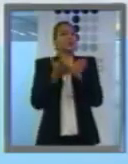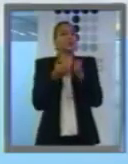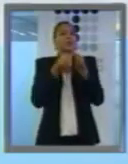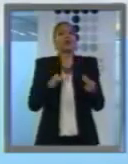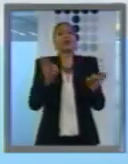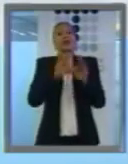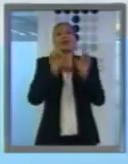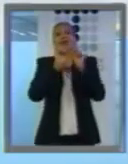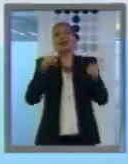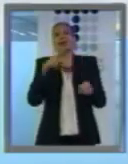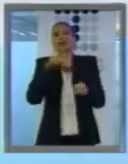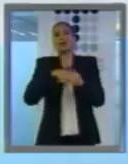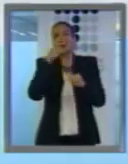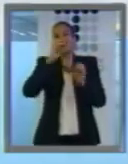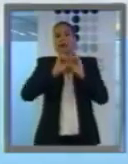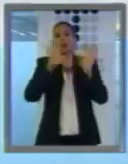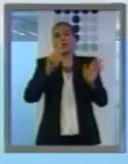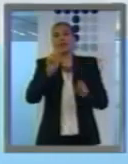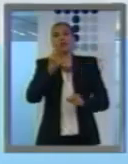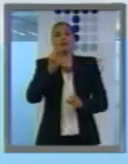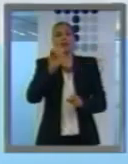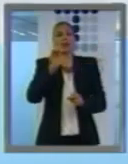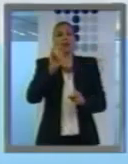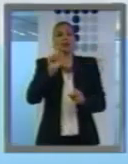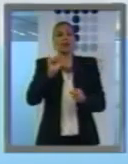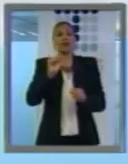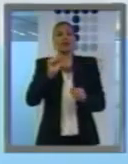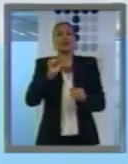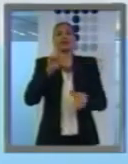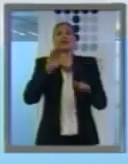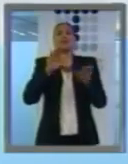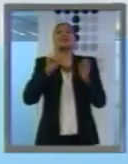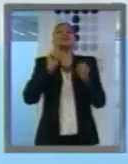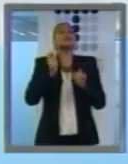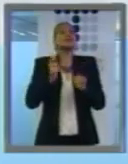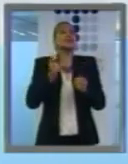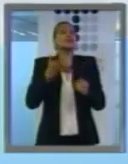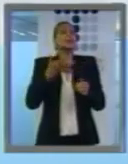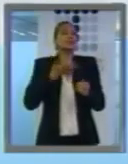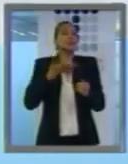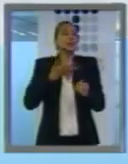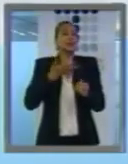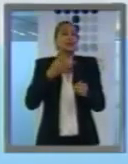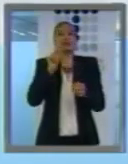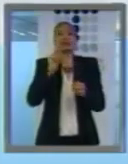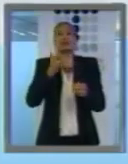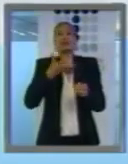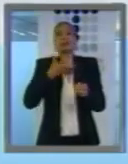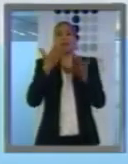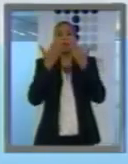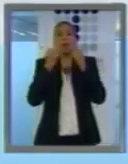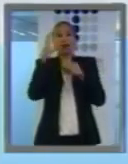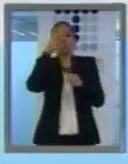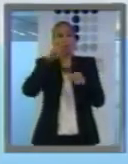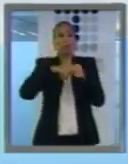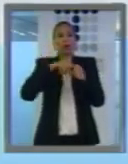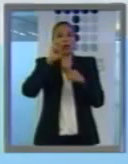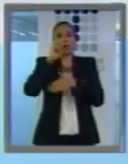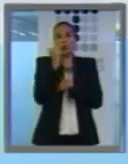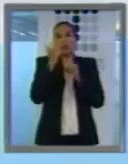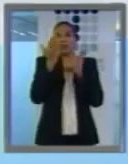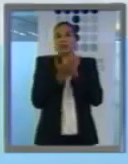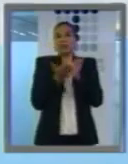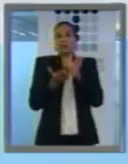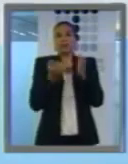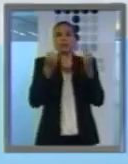del Sistema Nacional de Transparencia, pero que sin duda el hecho de que no tengamos una cultura archivística en